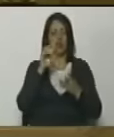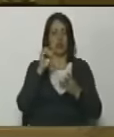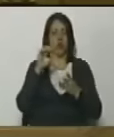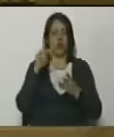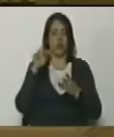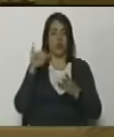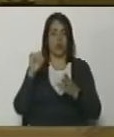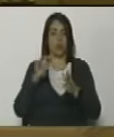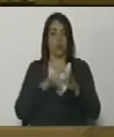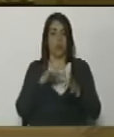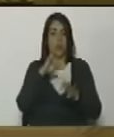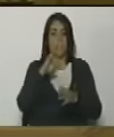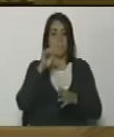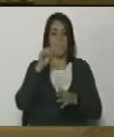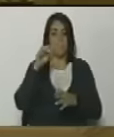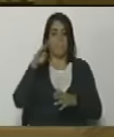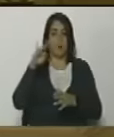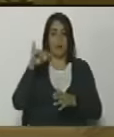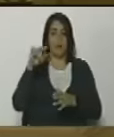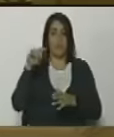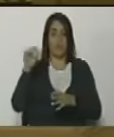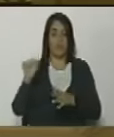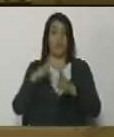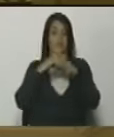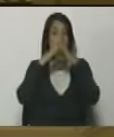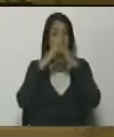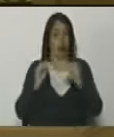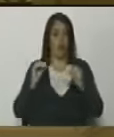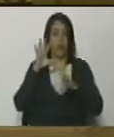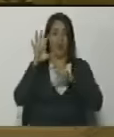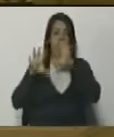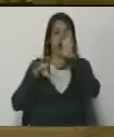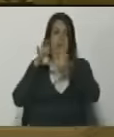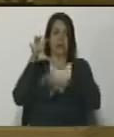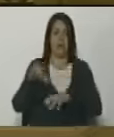Kendra, Bambina, Miranda y Japo. Ellos son nuestras